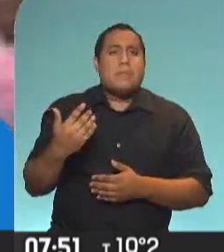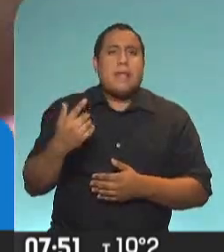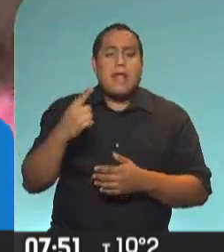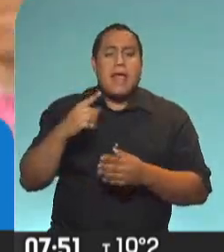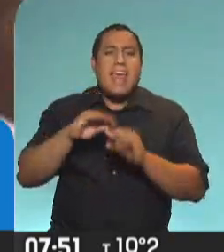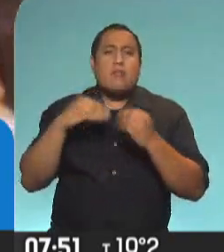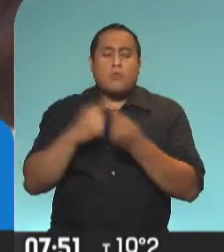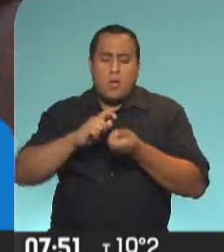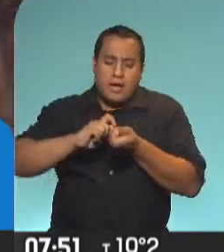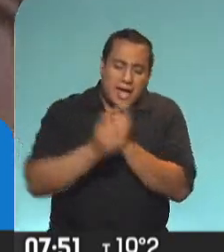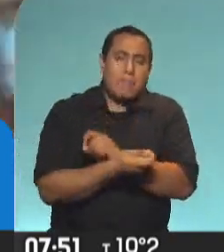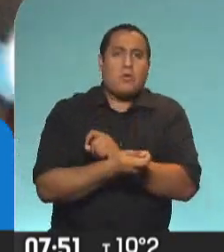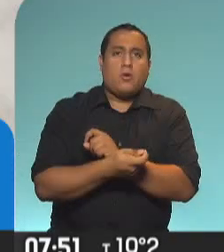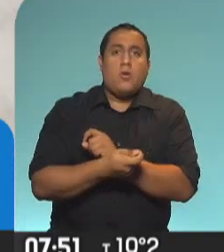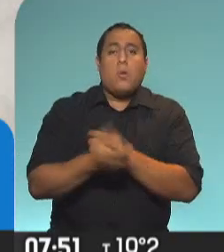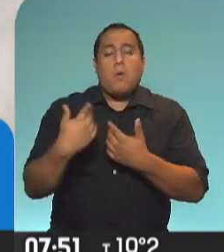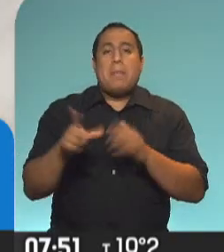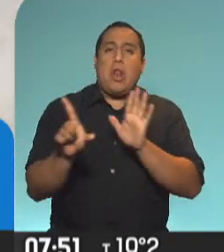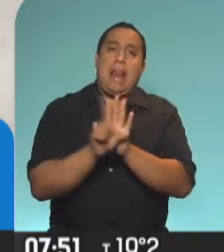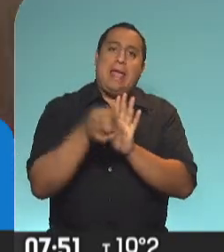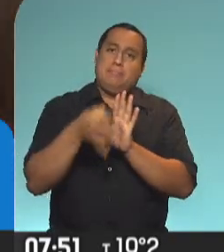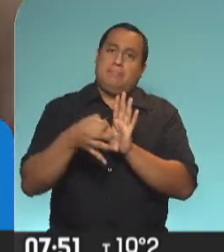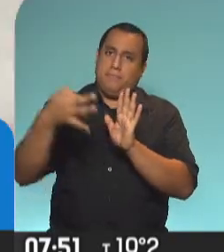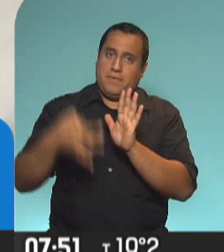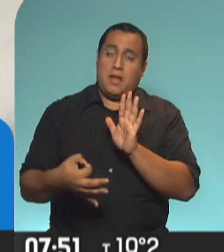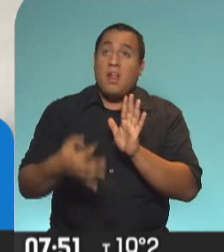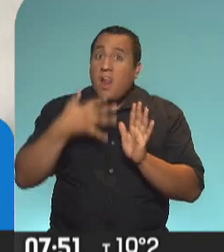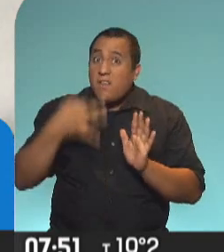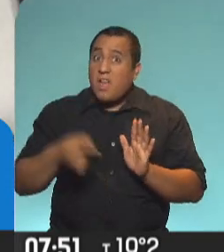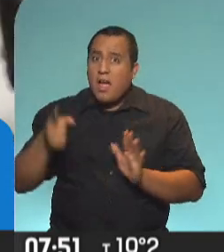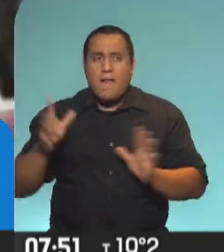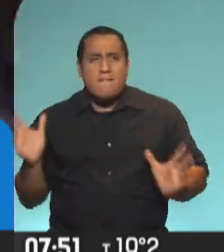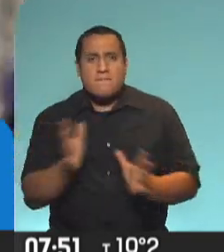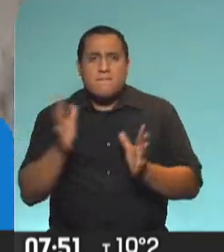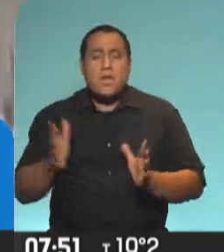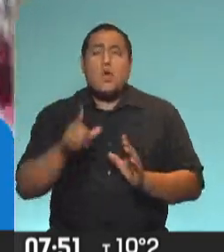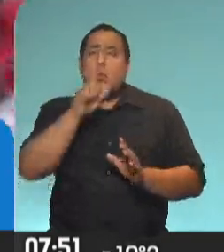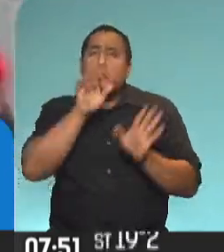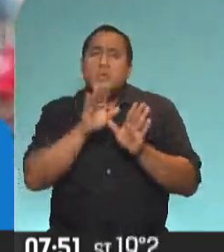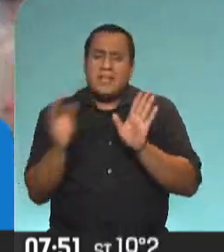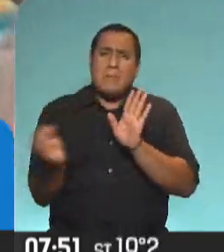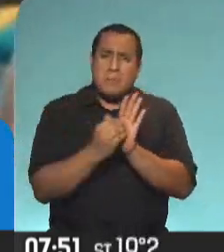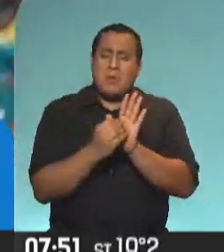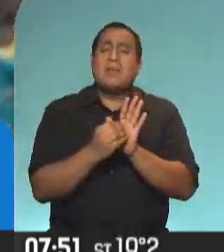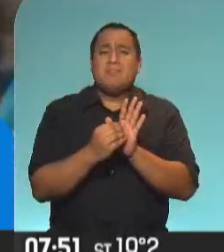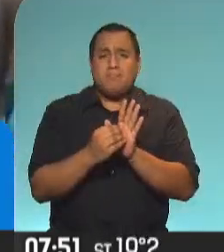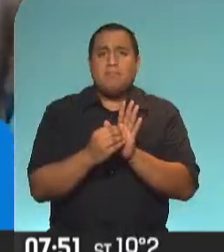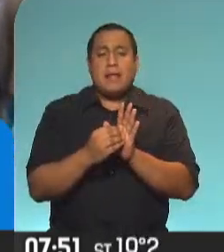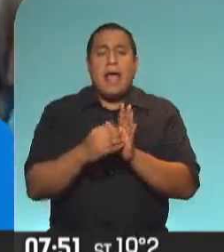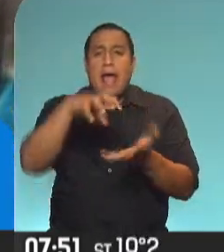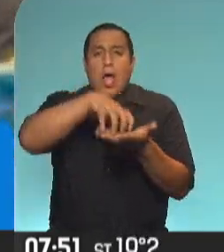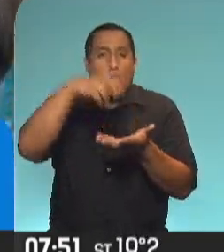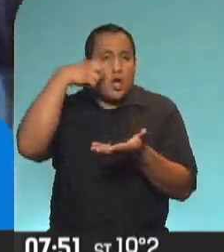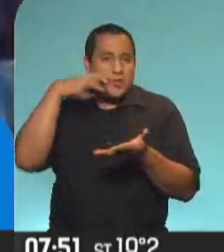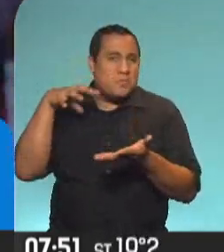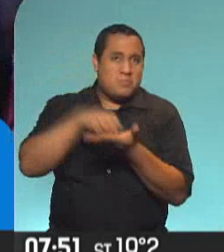revertir el resultado de las elecciones por la vía legal, la verdad es que él estuvo fomentando incluso desde su cuenta de Twitter la toma del Capitolio